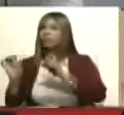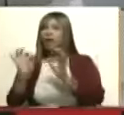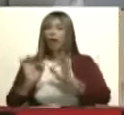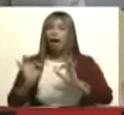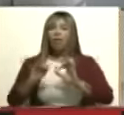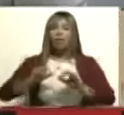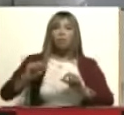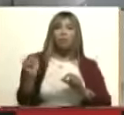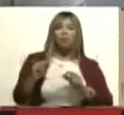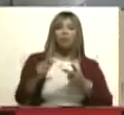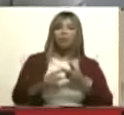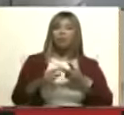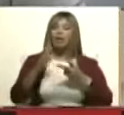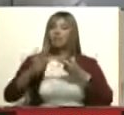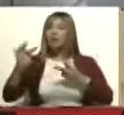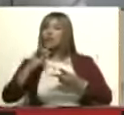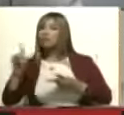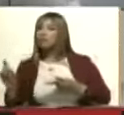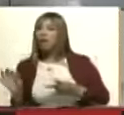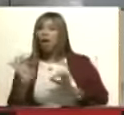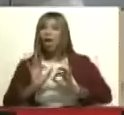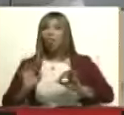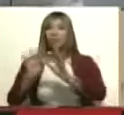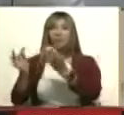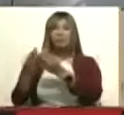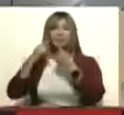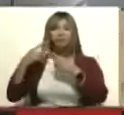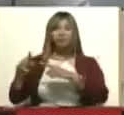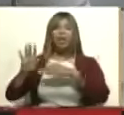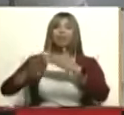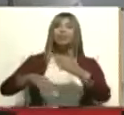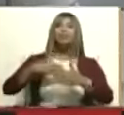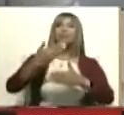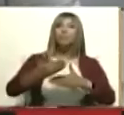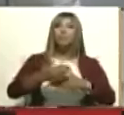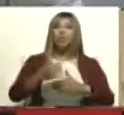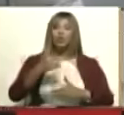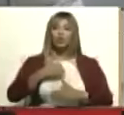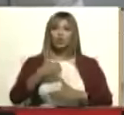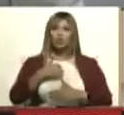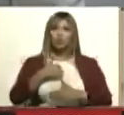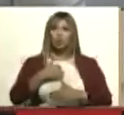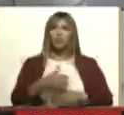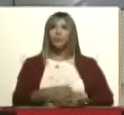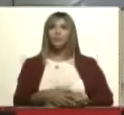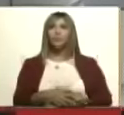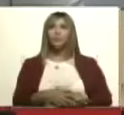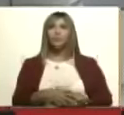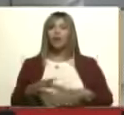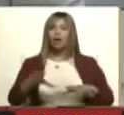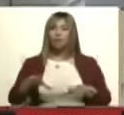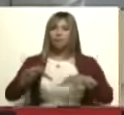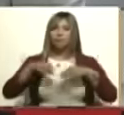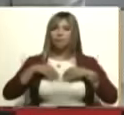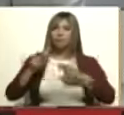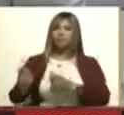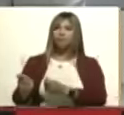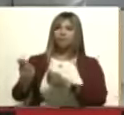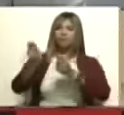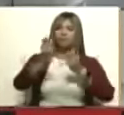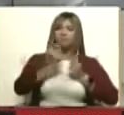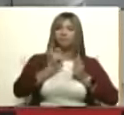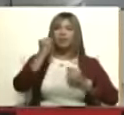cuerpos policiales ni por la fiscalía. Fueron luego entrevistados cuando yo asumo